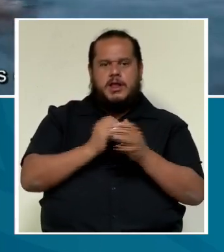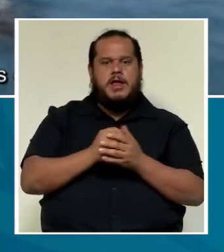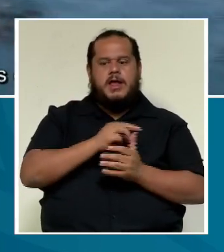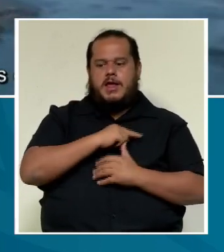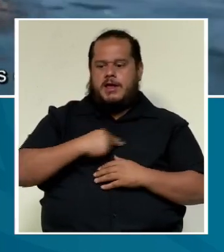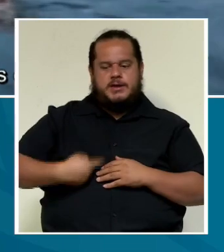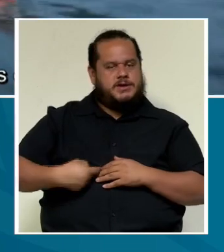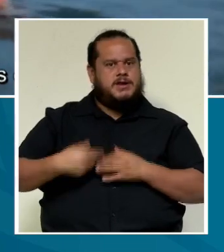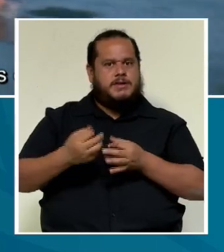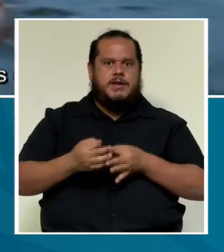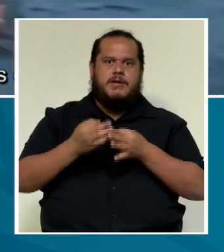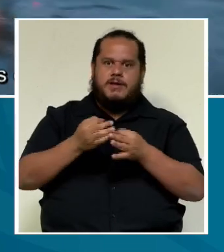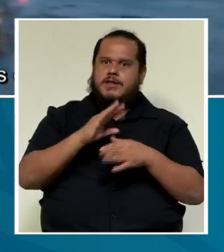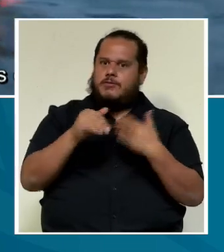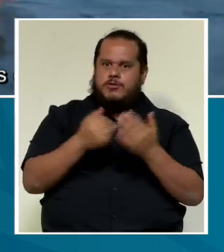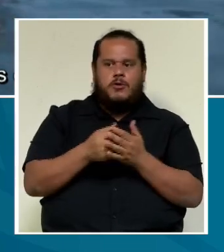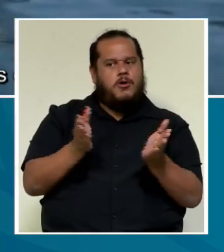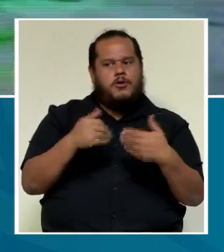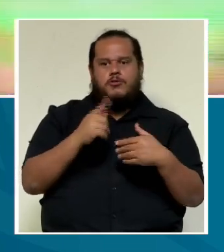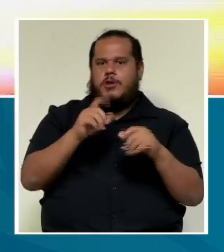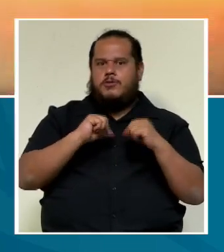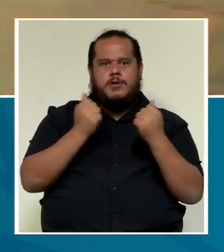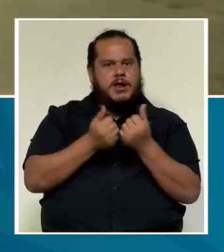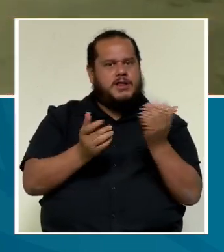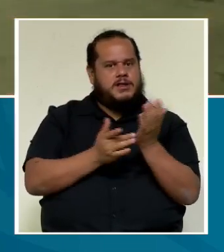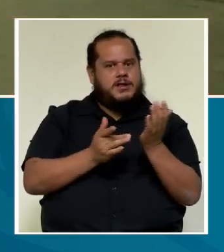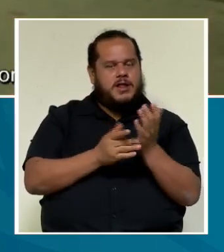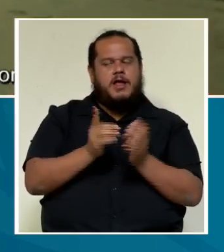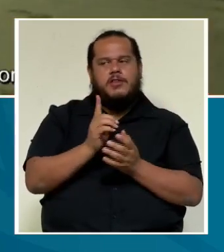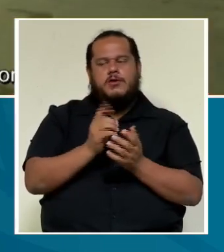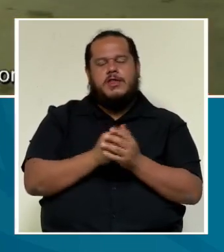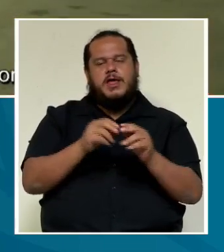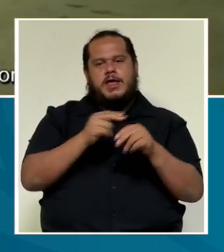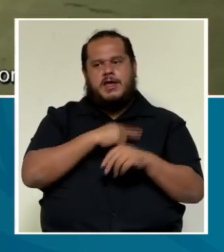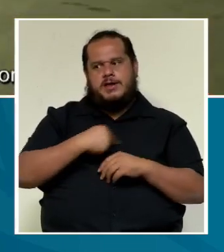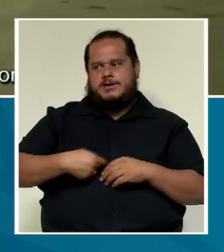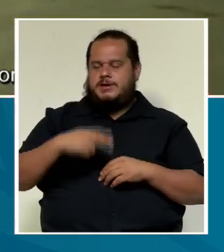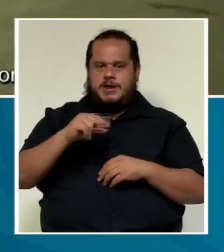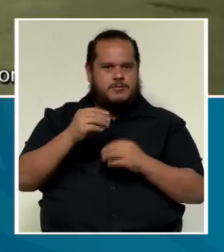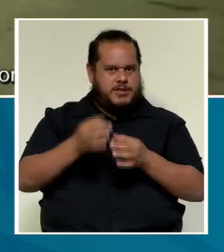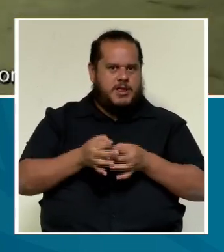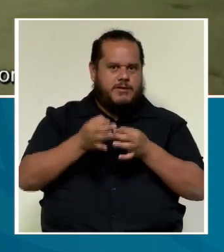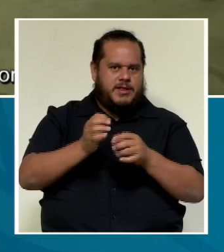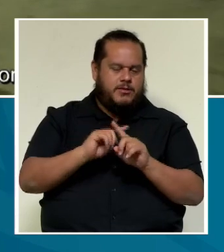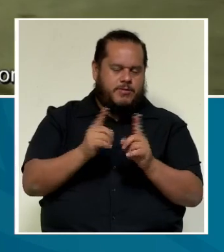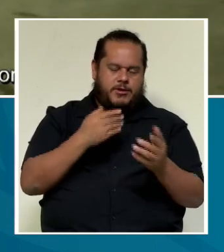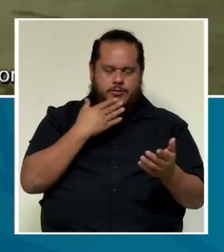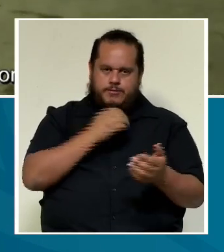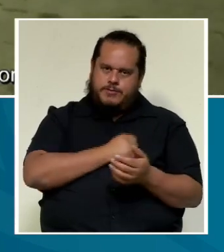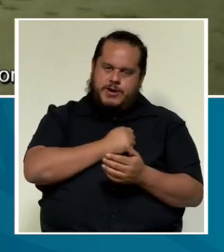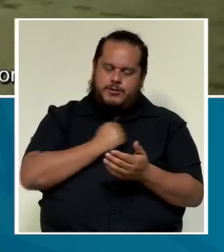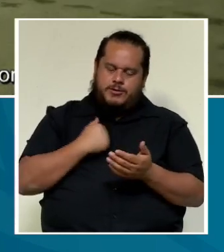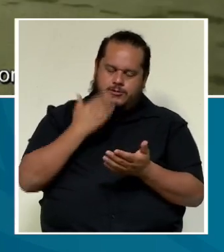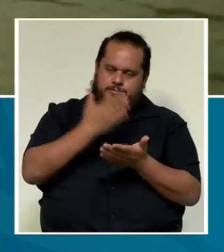todo. No hay un área de la tecnología en la que China no esté avanzando. Pero, perdón, lo